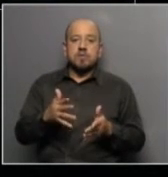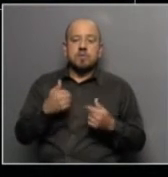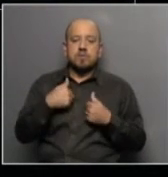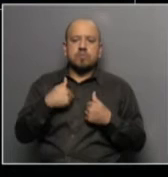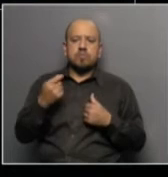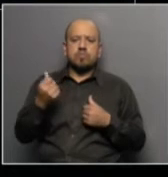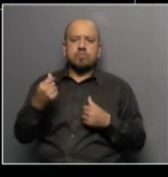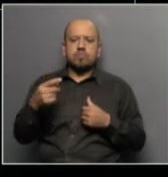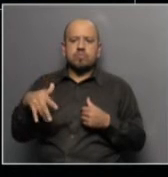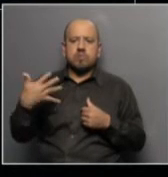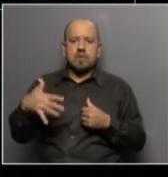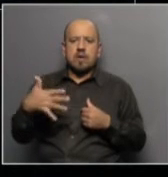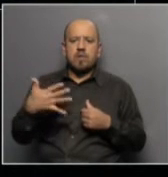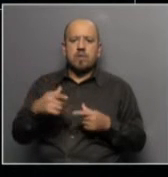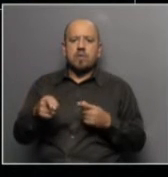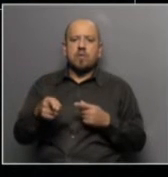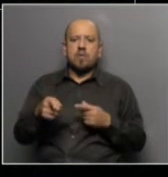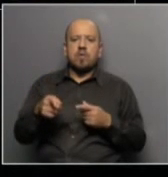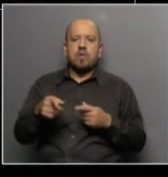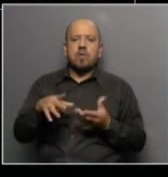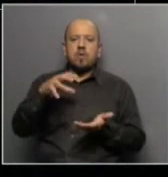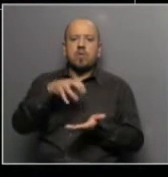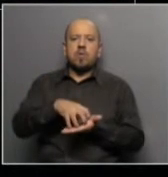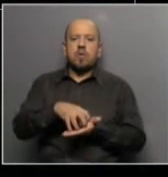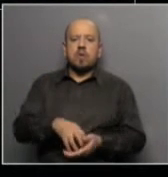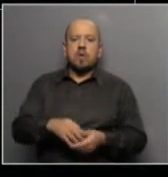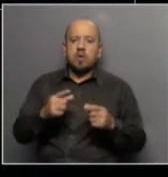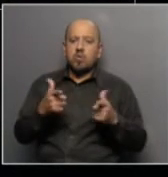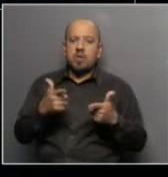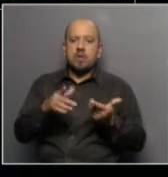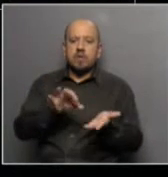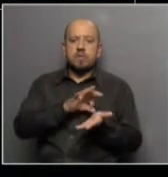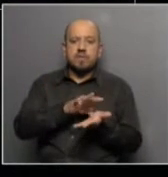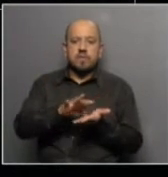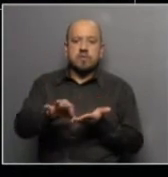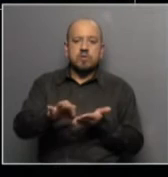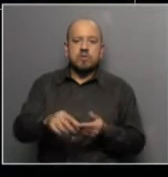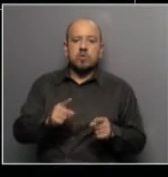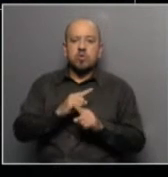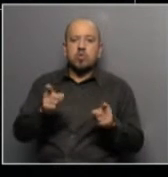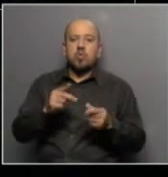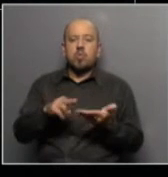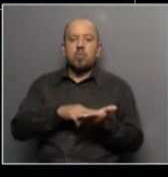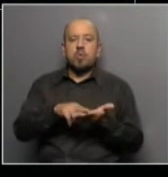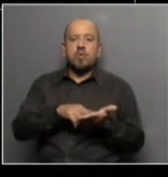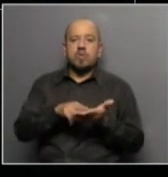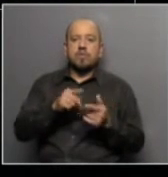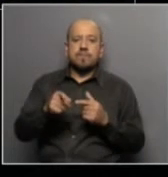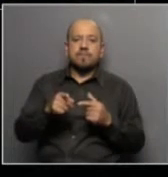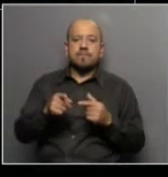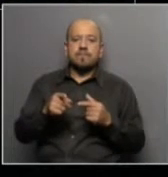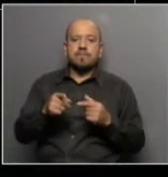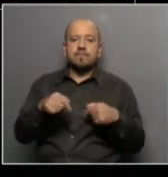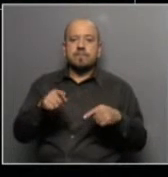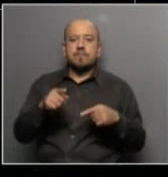muy caro si nos extendemos a sectores donde no tenemos esos servicios, a áreas no urbanizadas. La cartera de tierras, que fue